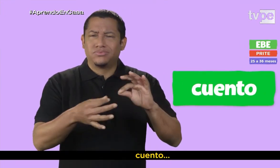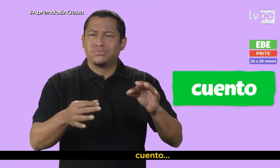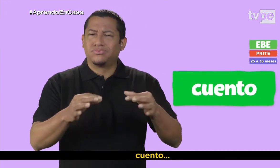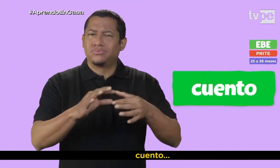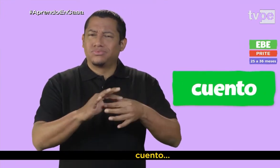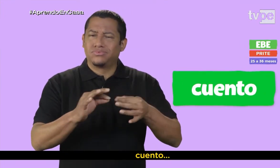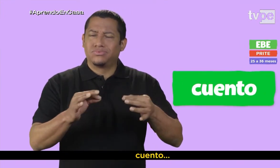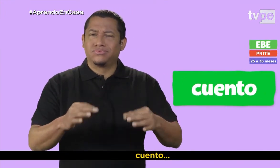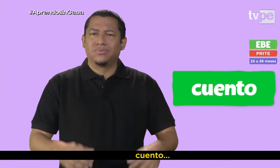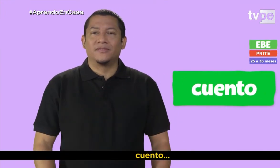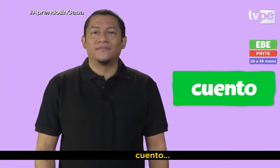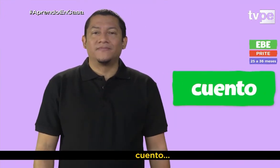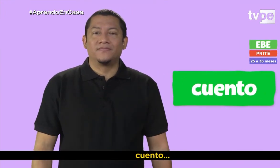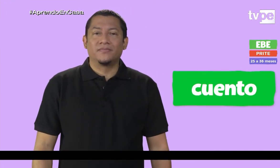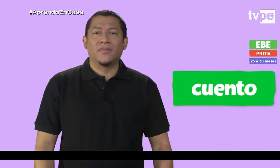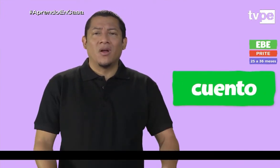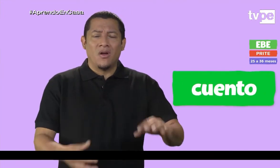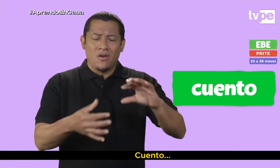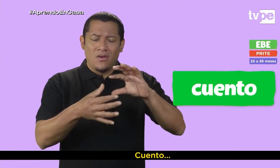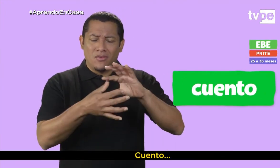cuento.